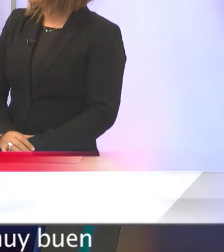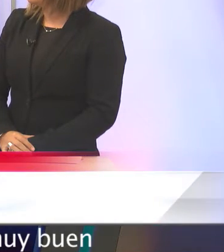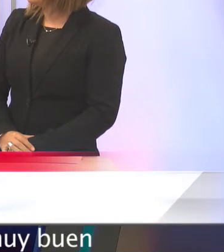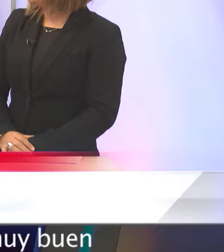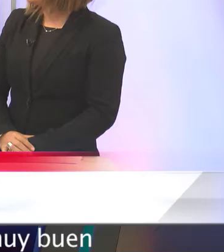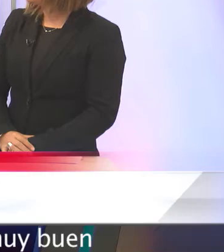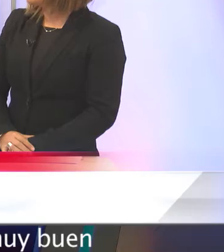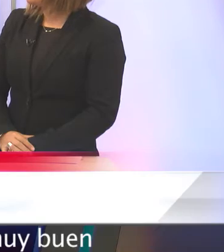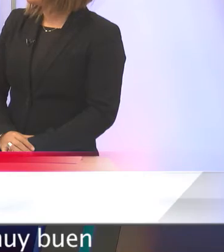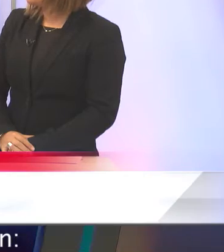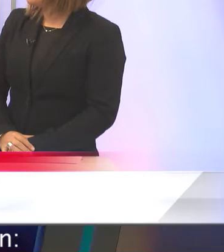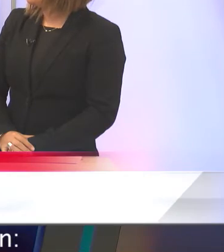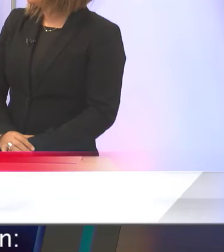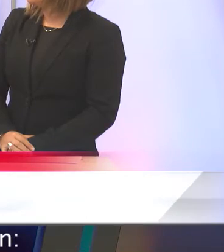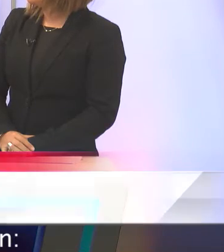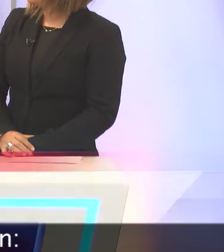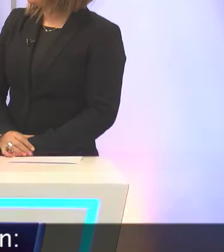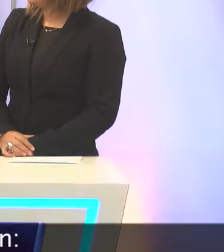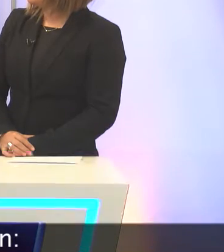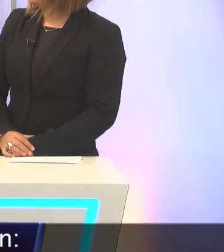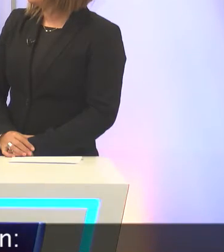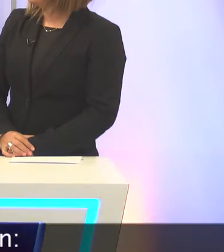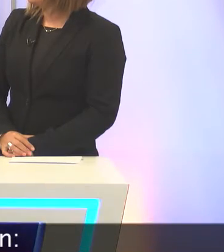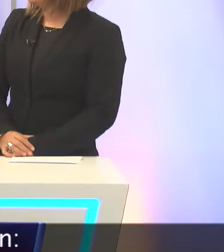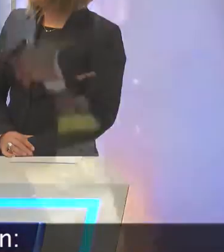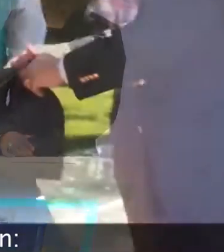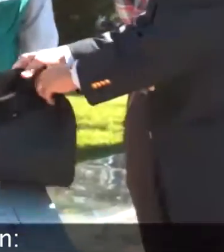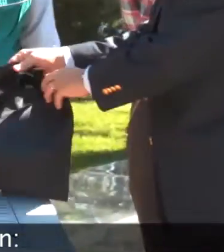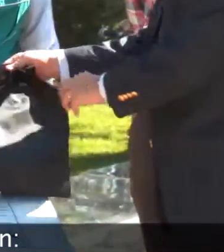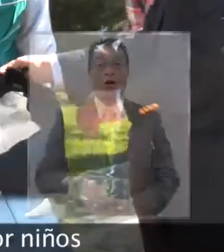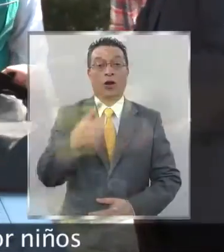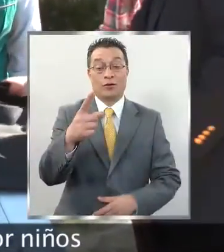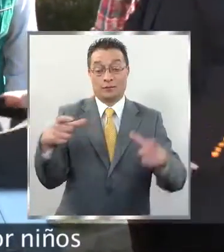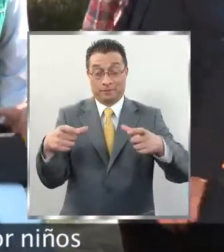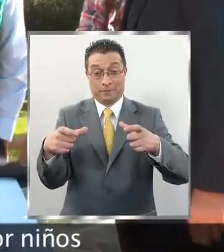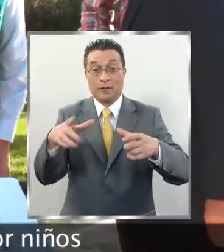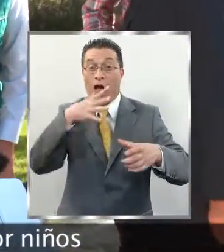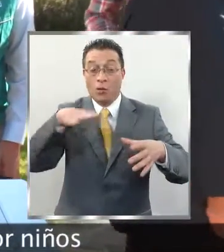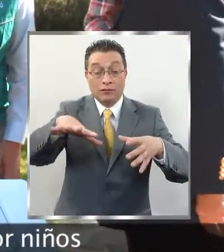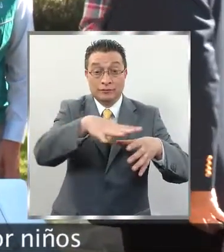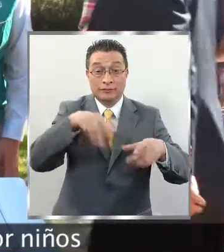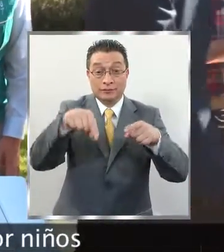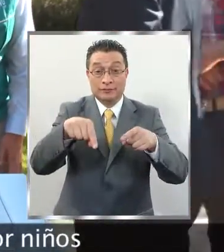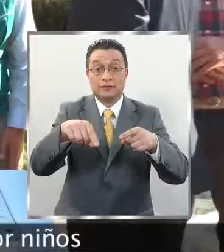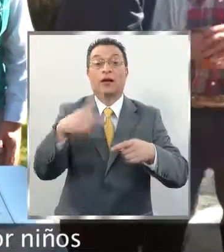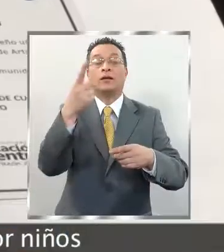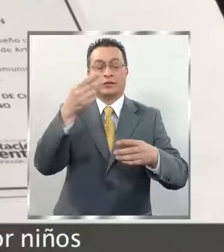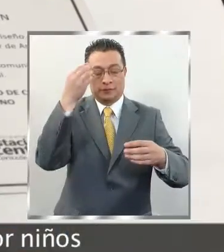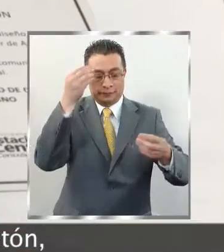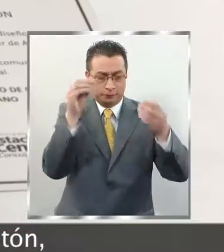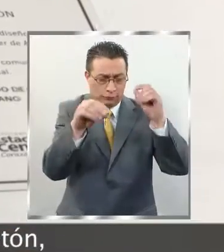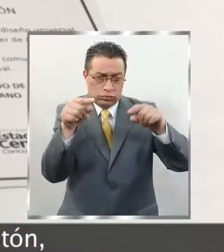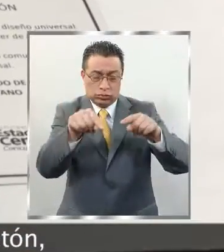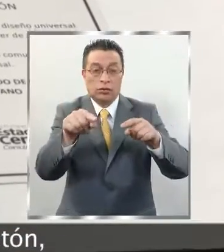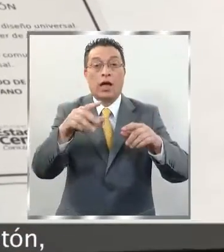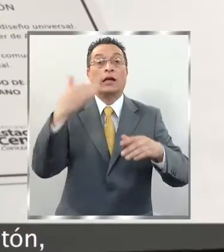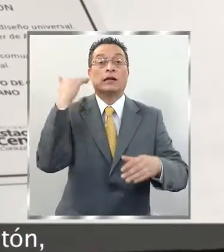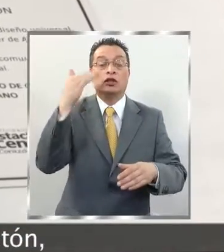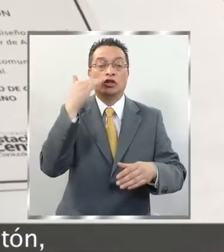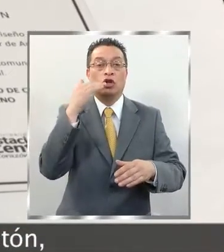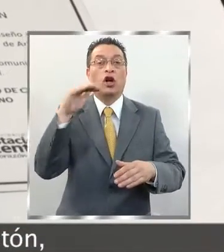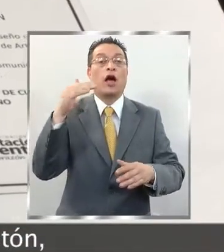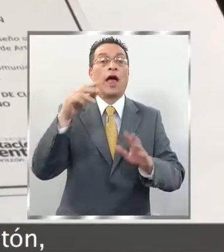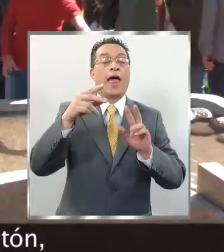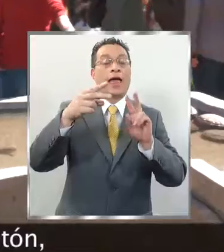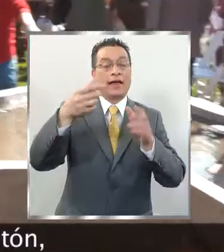destacar un muy buen ejemplo de inclusión. Es una pileta diseñada por niños del taller de